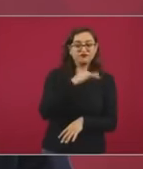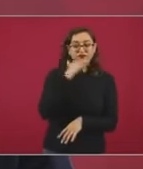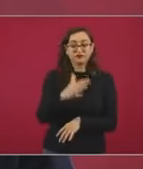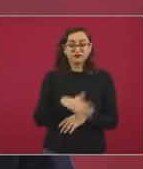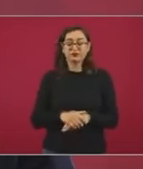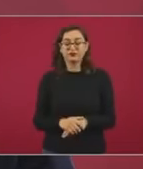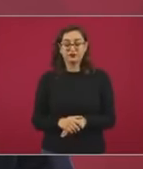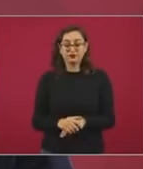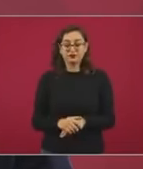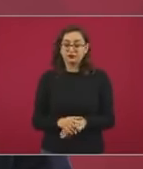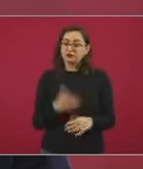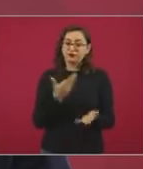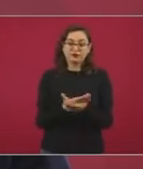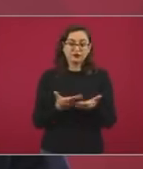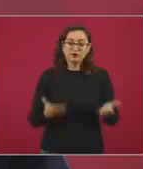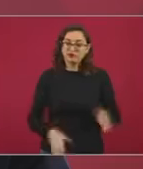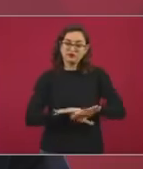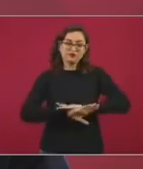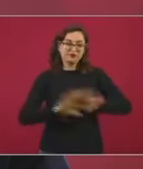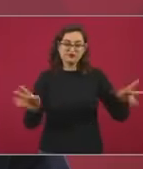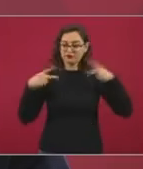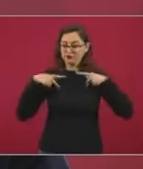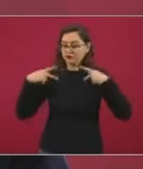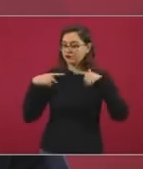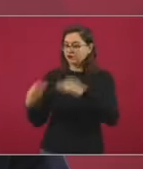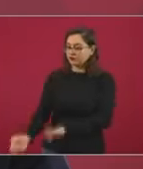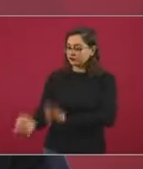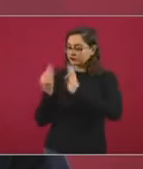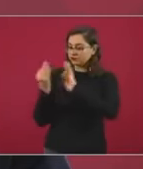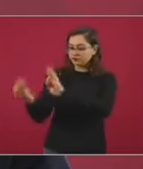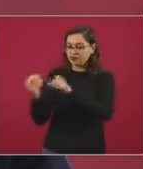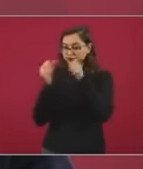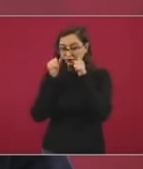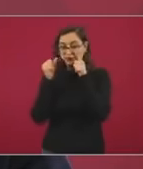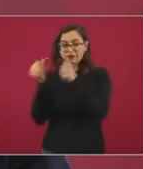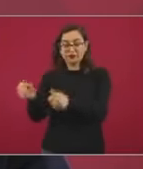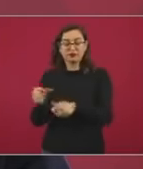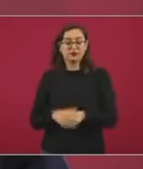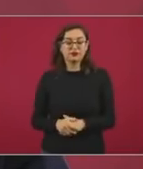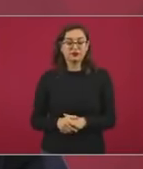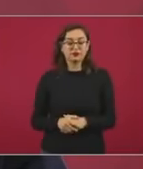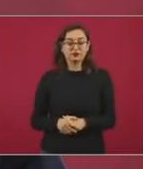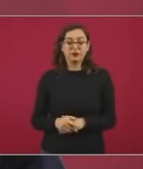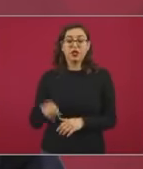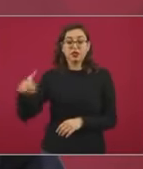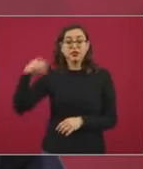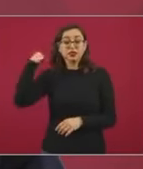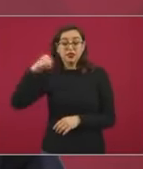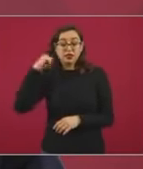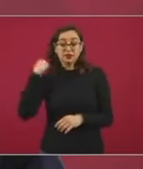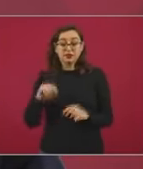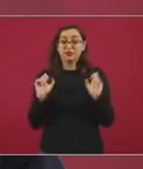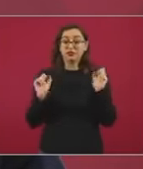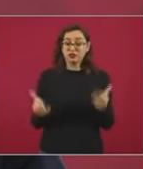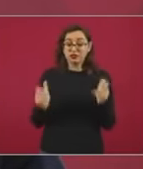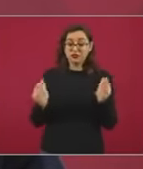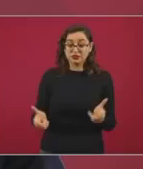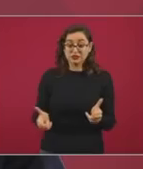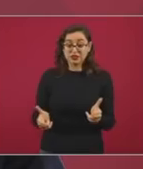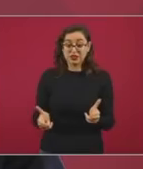Ahora, toda la atención es de manera directa. En el caso de Tabasco y de Chiapas,